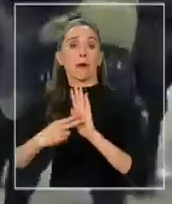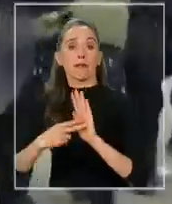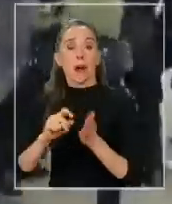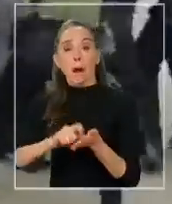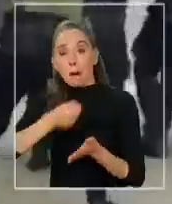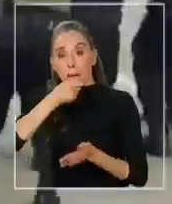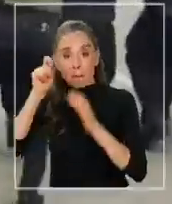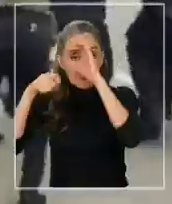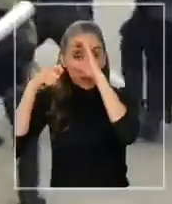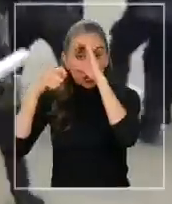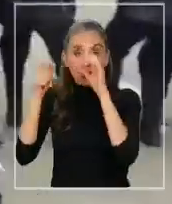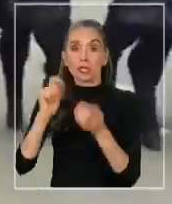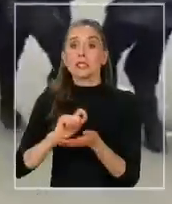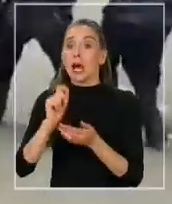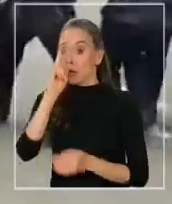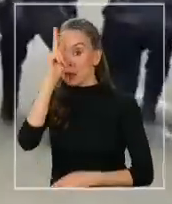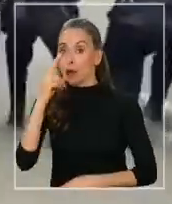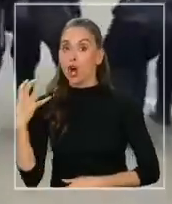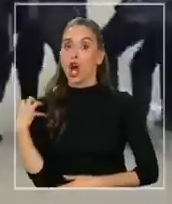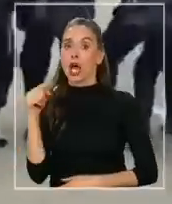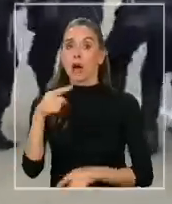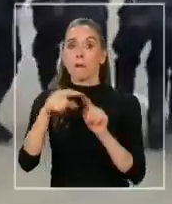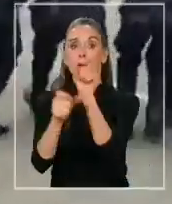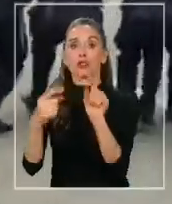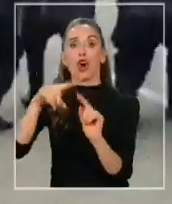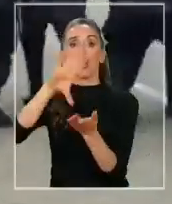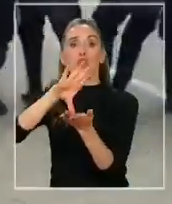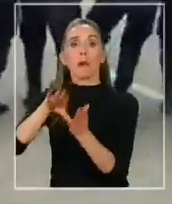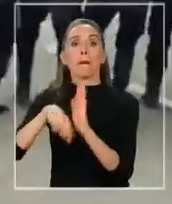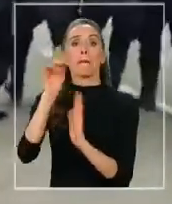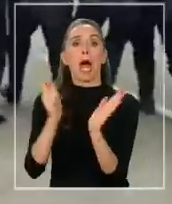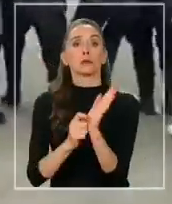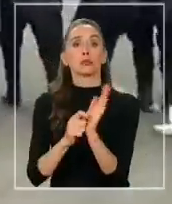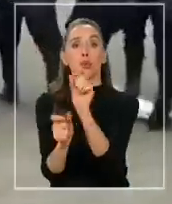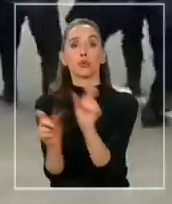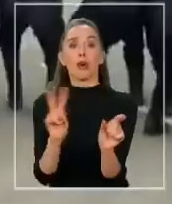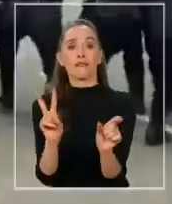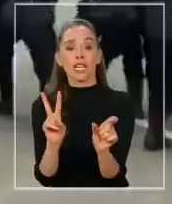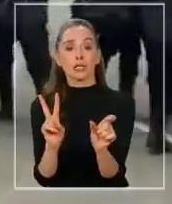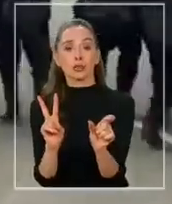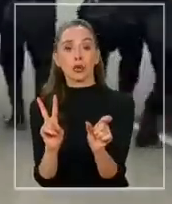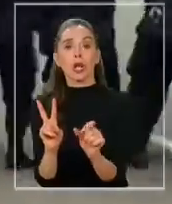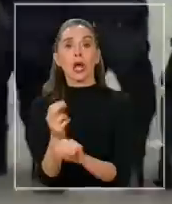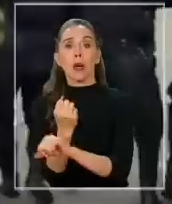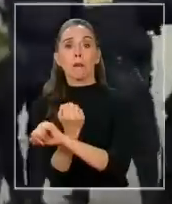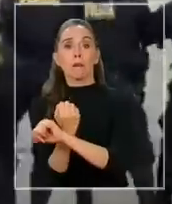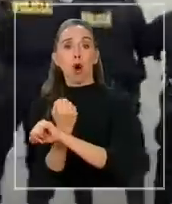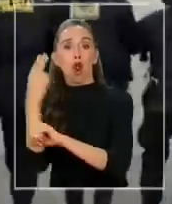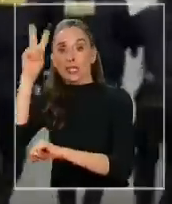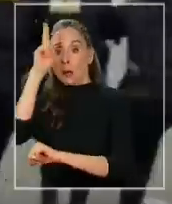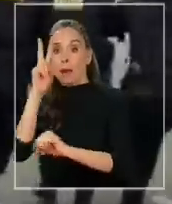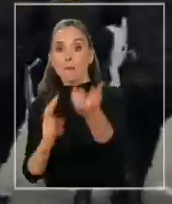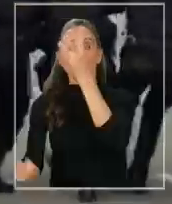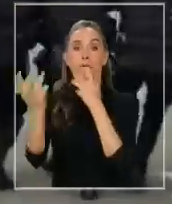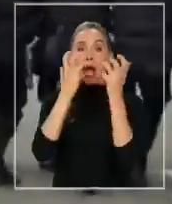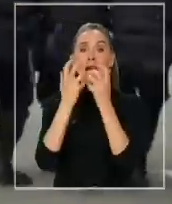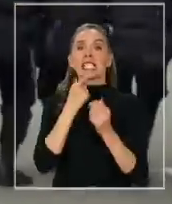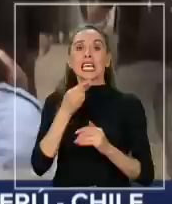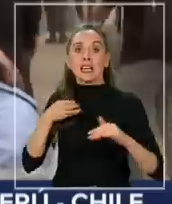prensa peruana responsabiliza a los extranjeros, la mayoría de Venezuela, de atacar a su policía con el objetivo de